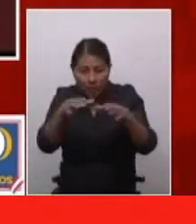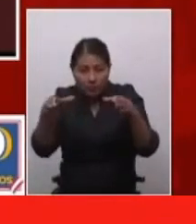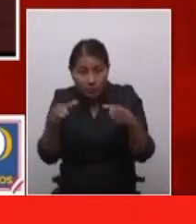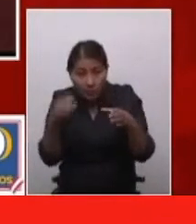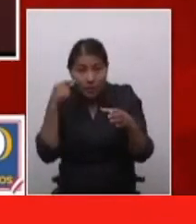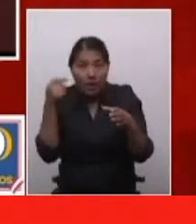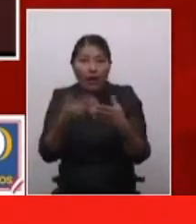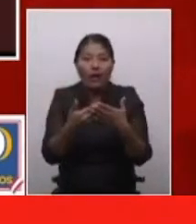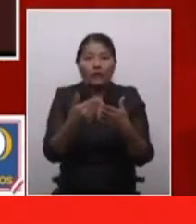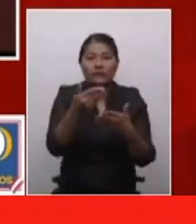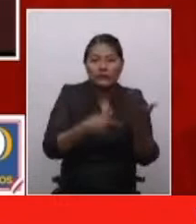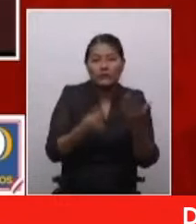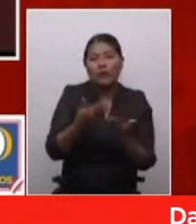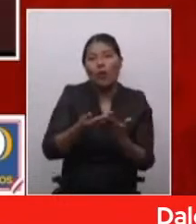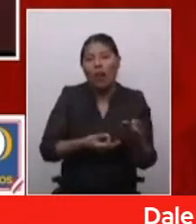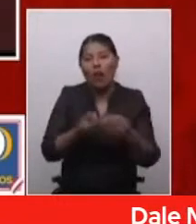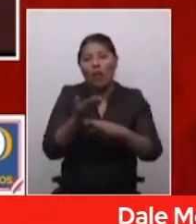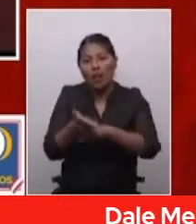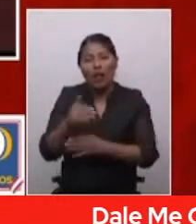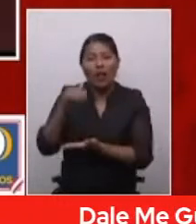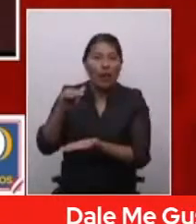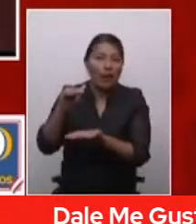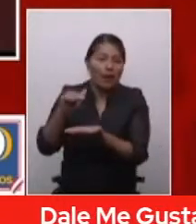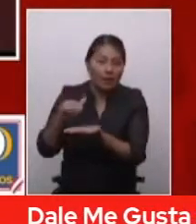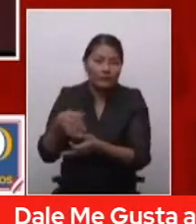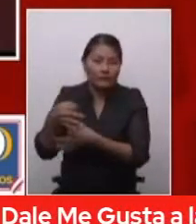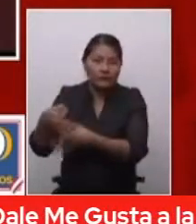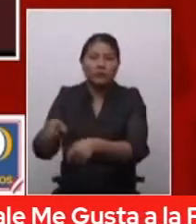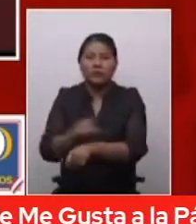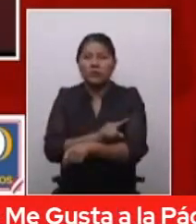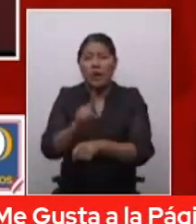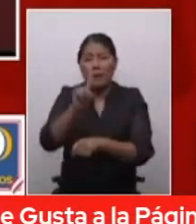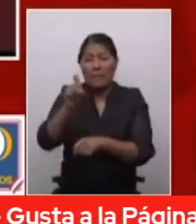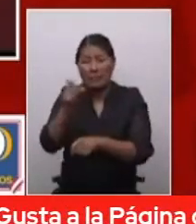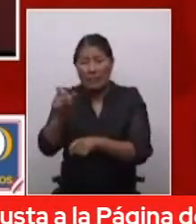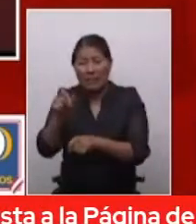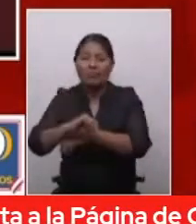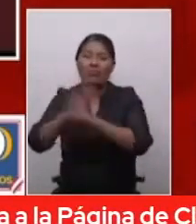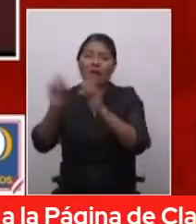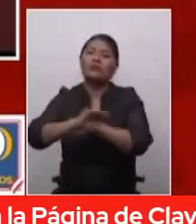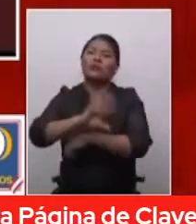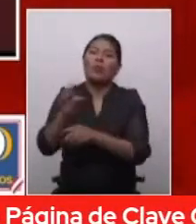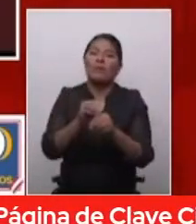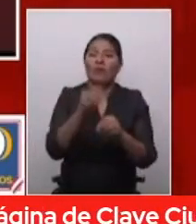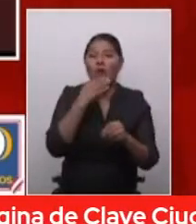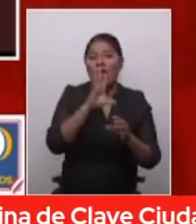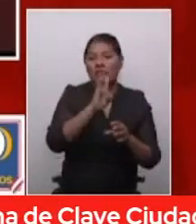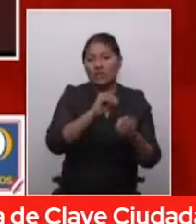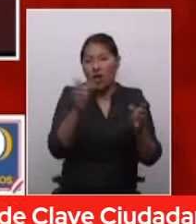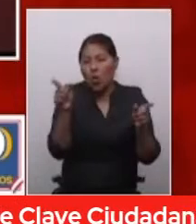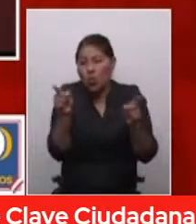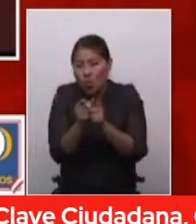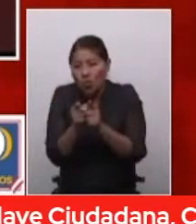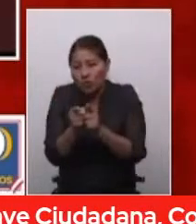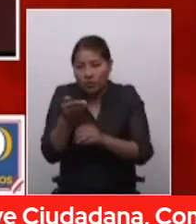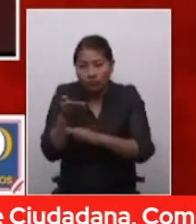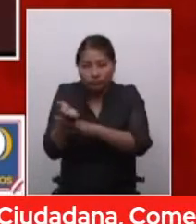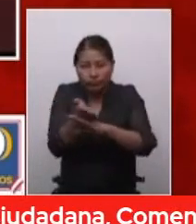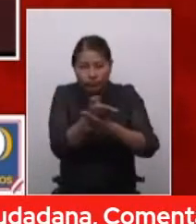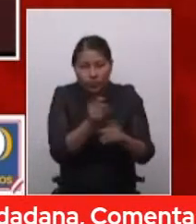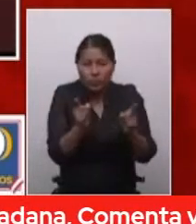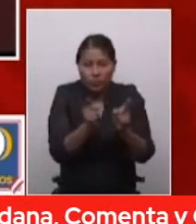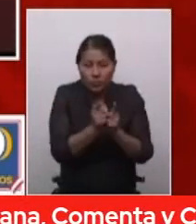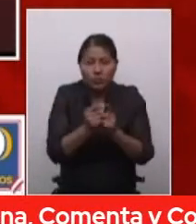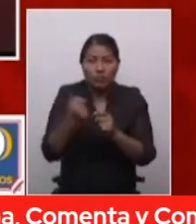el trámite de 1.000 días promedio a 60 días. Asimismo, en cuanto al tránsito, nosotros